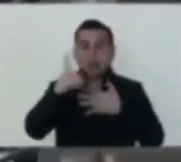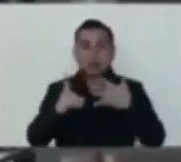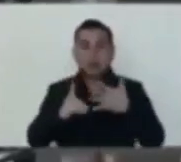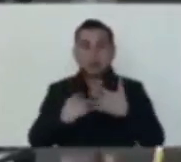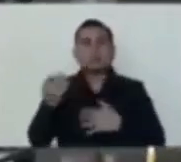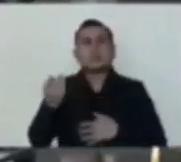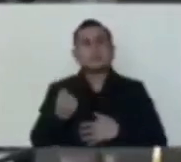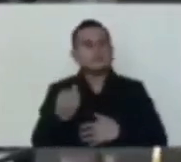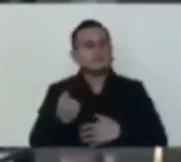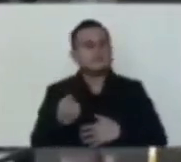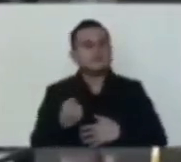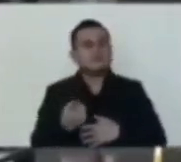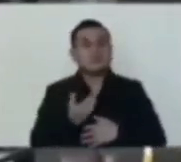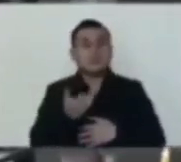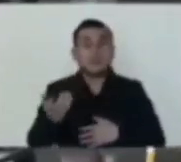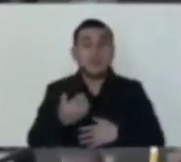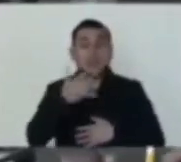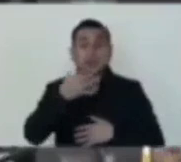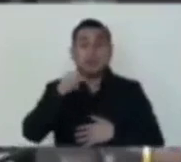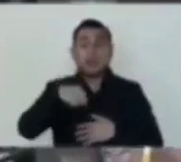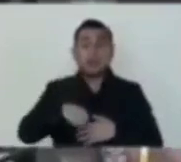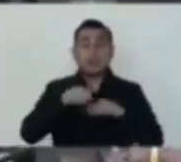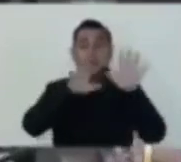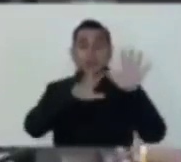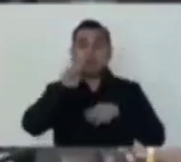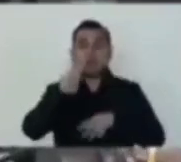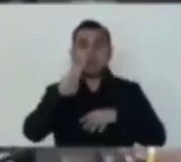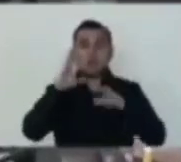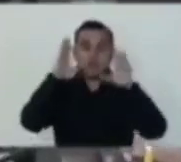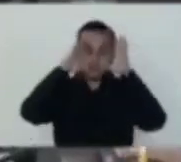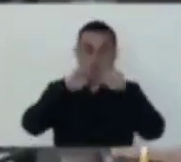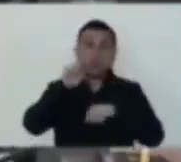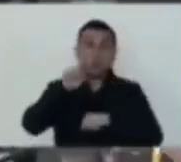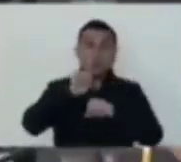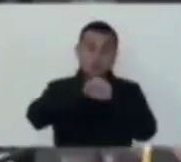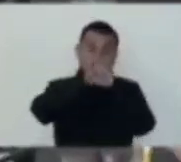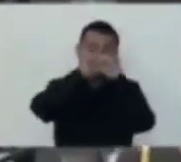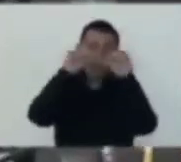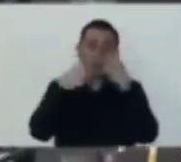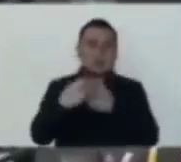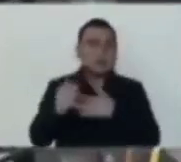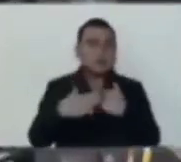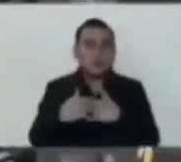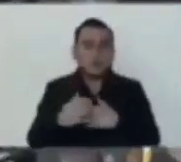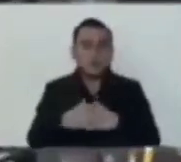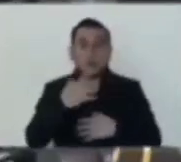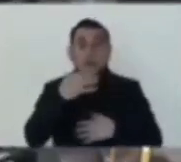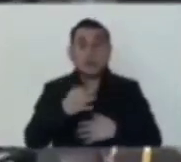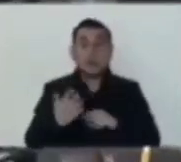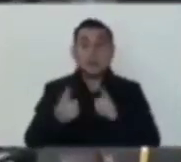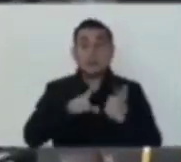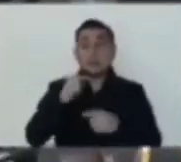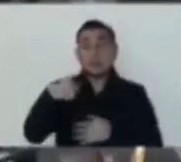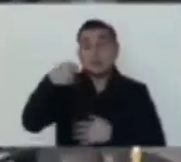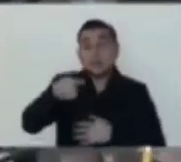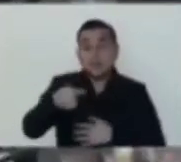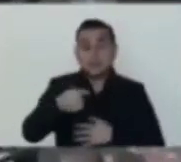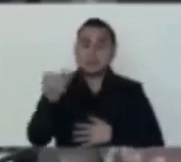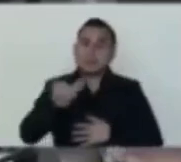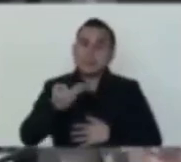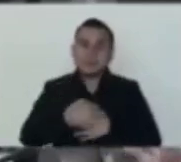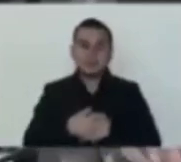secretario, hacerlo rápido, publicarlo hoy, aunque sea a las 12 de la noche o a la 1 de la mañana, no importa, no es madrugón, es para que esté listo para la